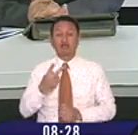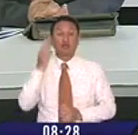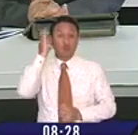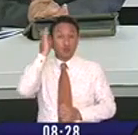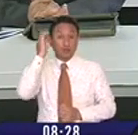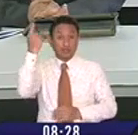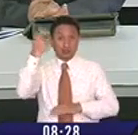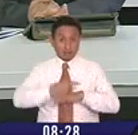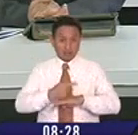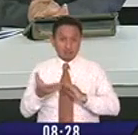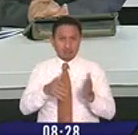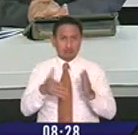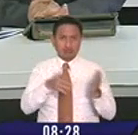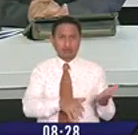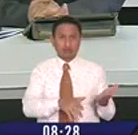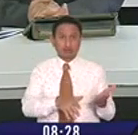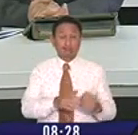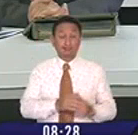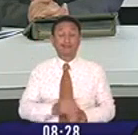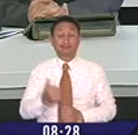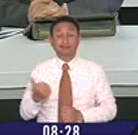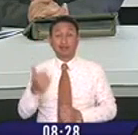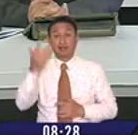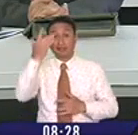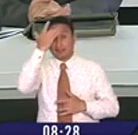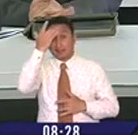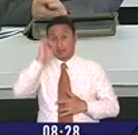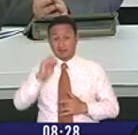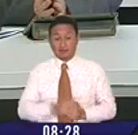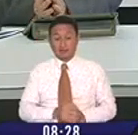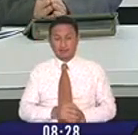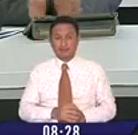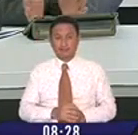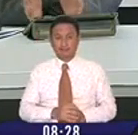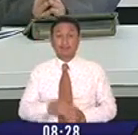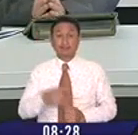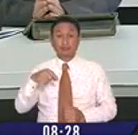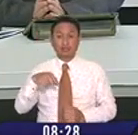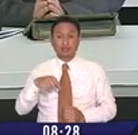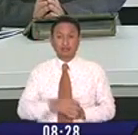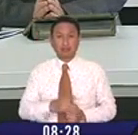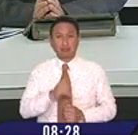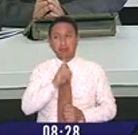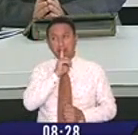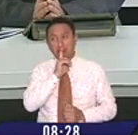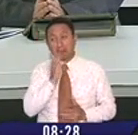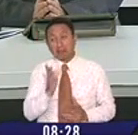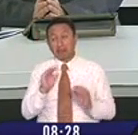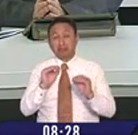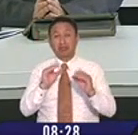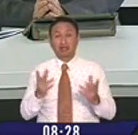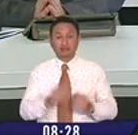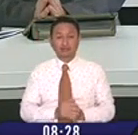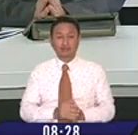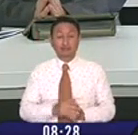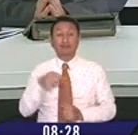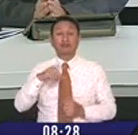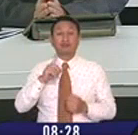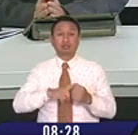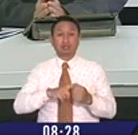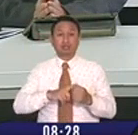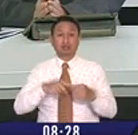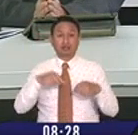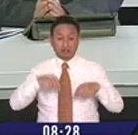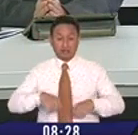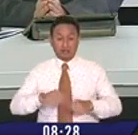mueren al día con esta enfermedad. Una dura realidad de la que realmente se habla muy poco. Por ello, en Quito se está